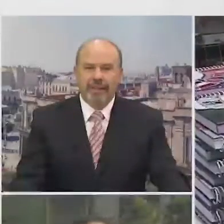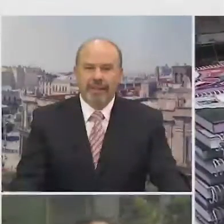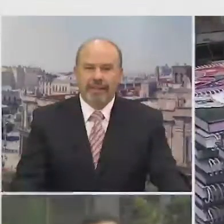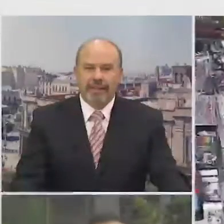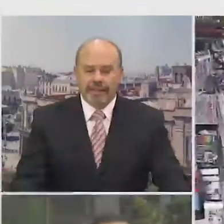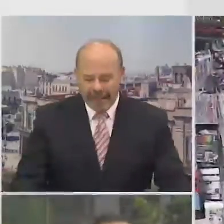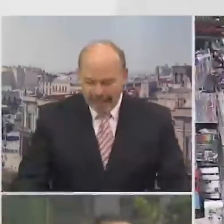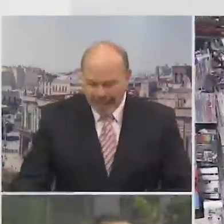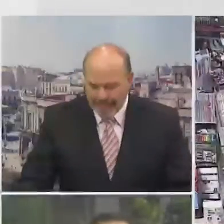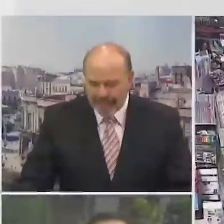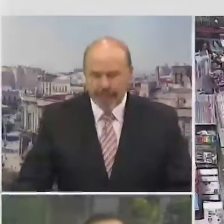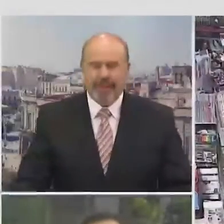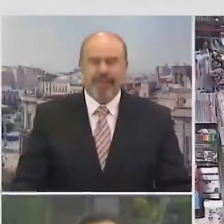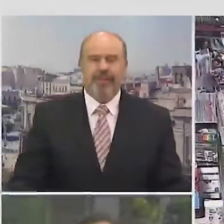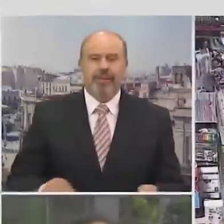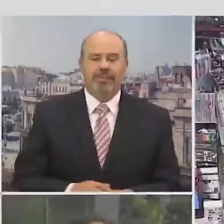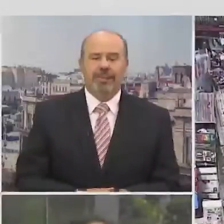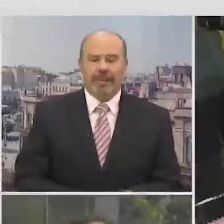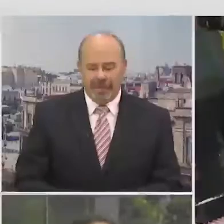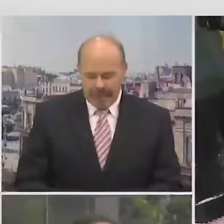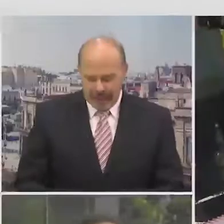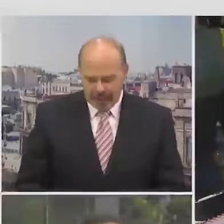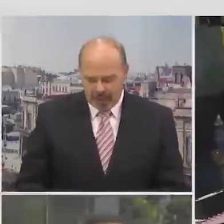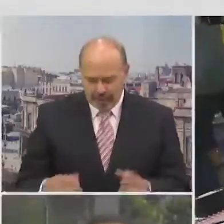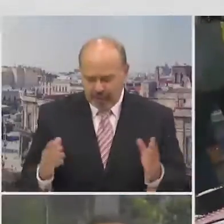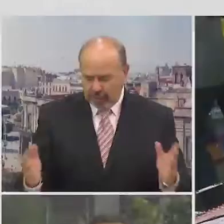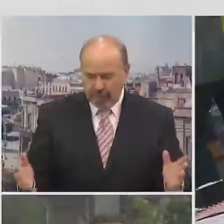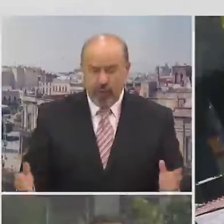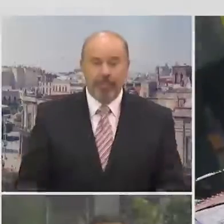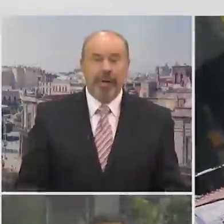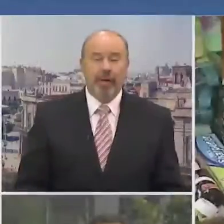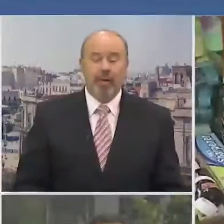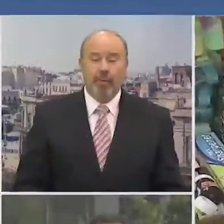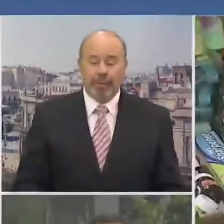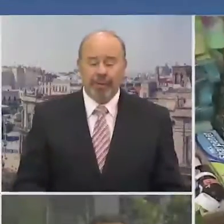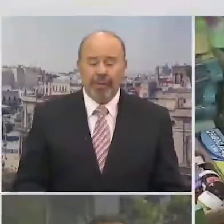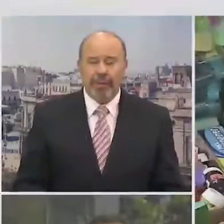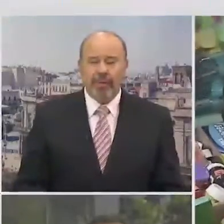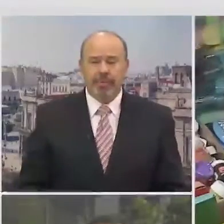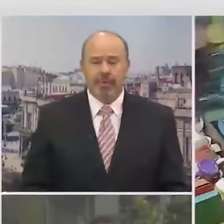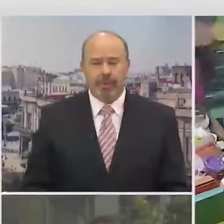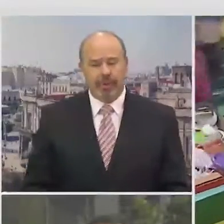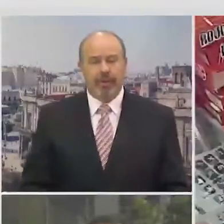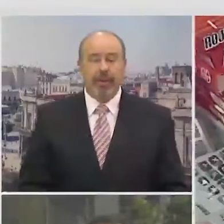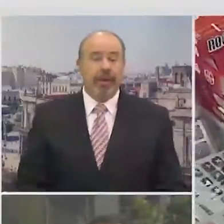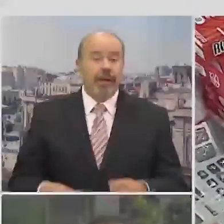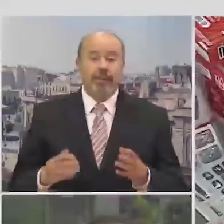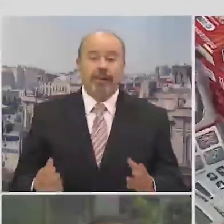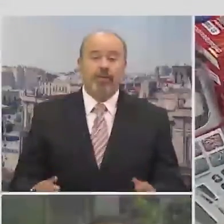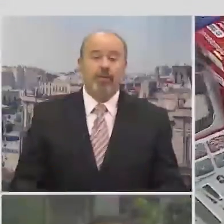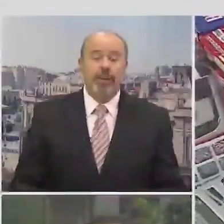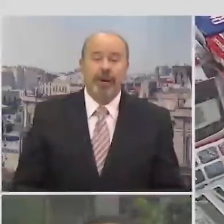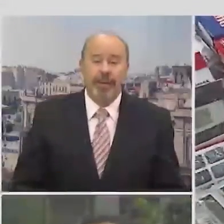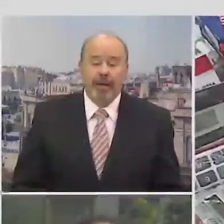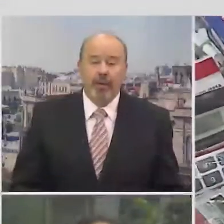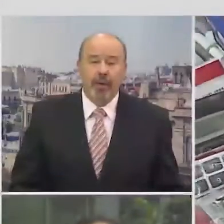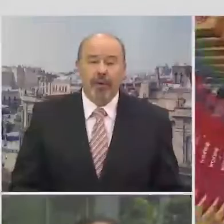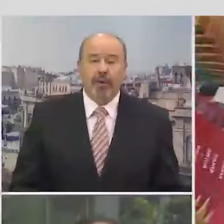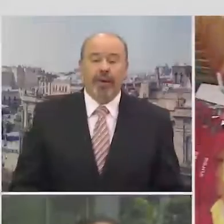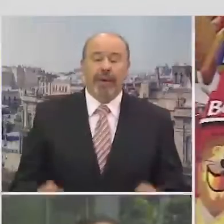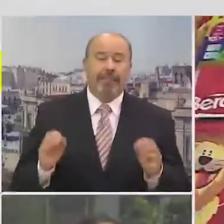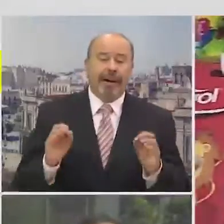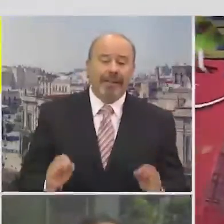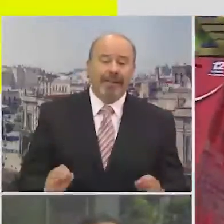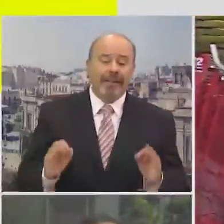así es me ha llamado la atención especialmente en esto víctor un hombre como el presidente de lópez obrador que presume haber recorrido